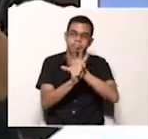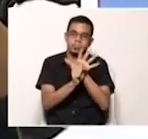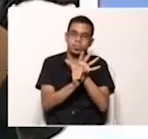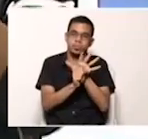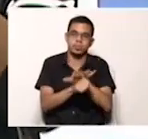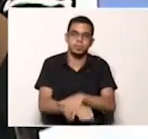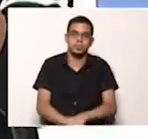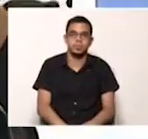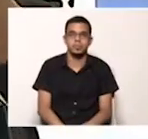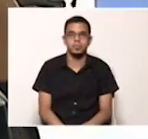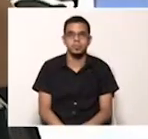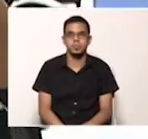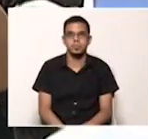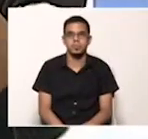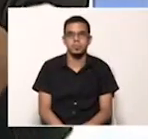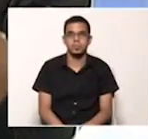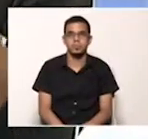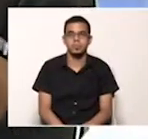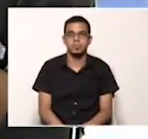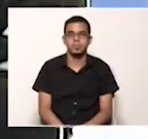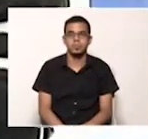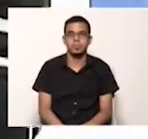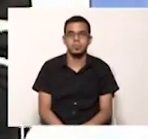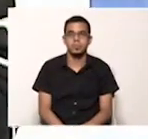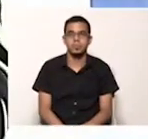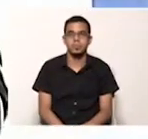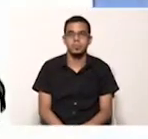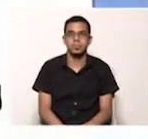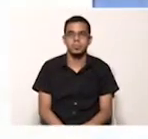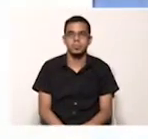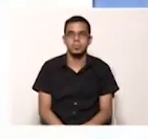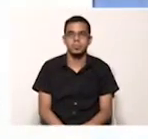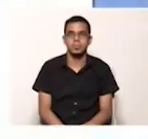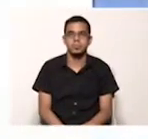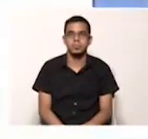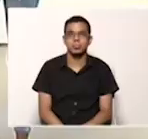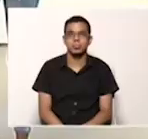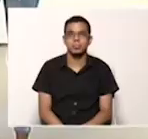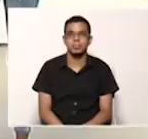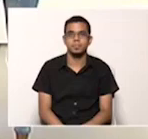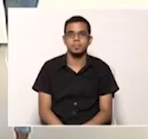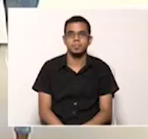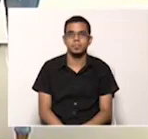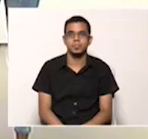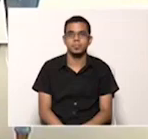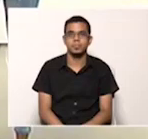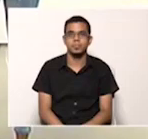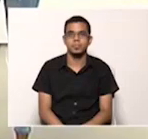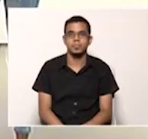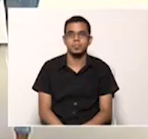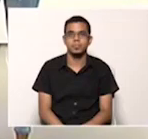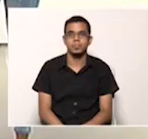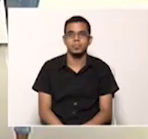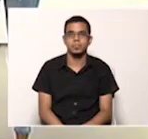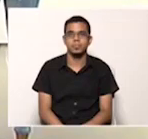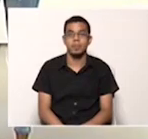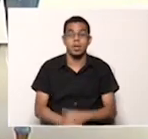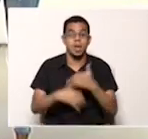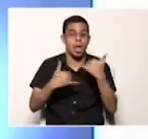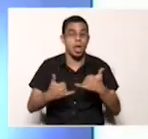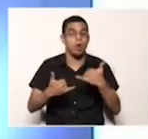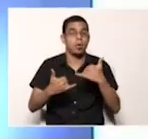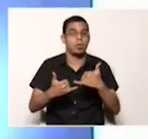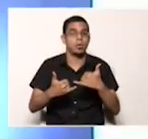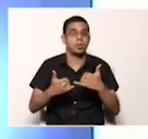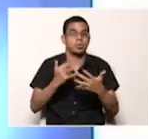tema? rayos, Infrarrojo. por infrarrojo, Ok. ¿ok? Yo lo diría unos equipos. Bastante sofisticado Sí, y claro. avanzado en cuanto a tecnología y que